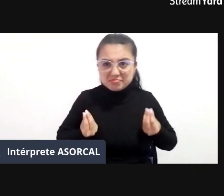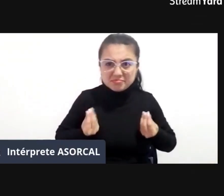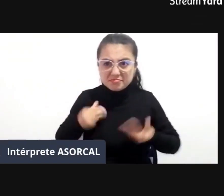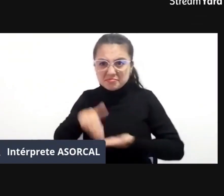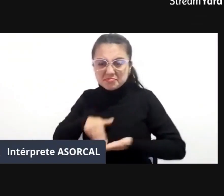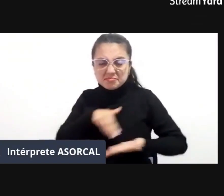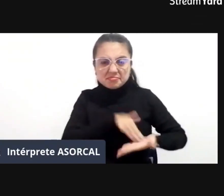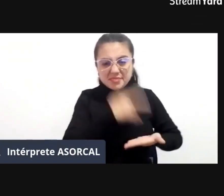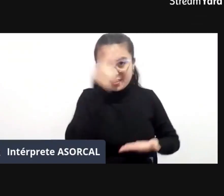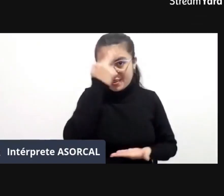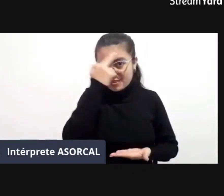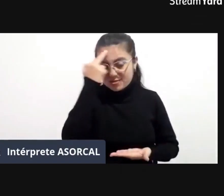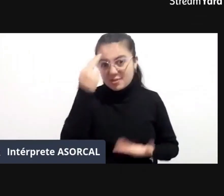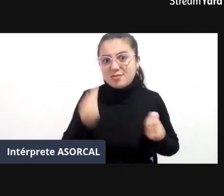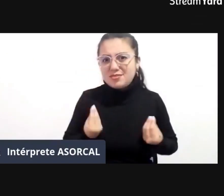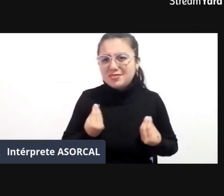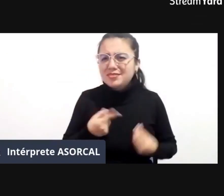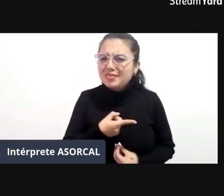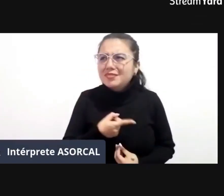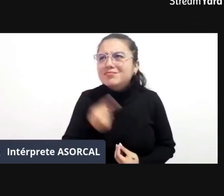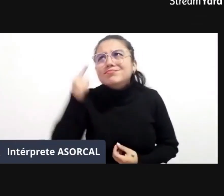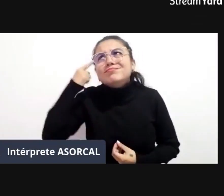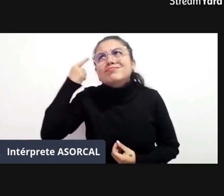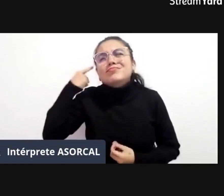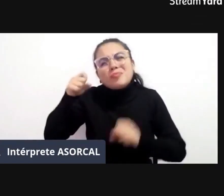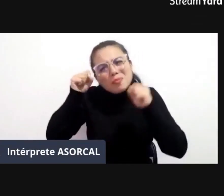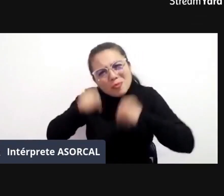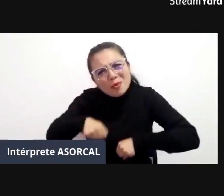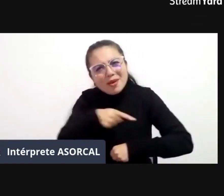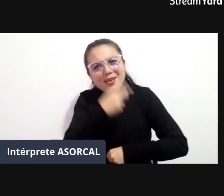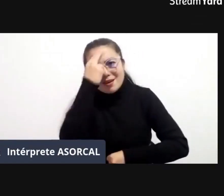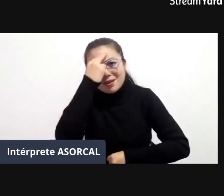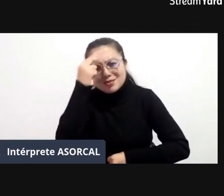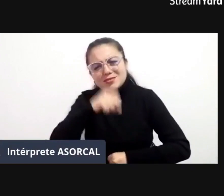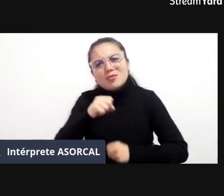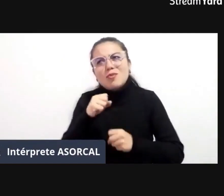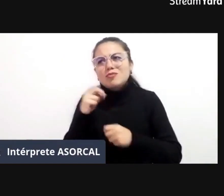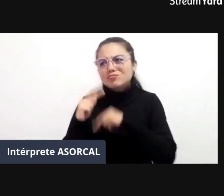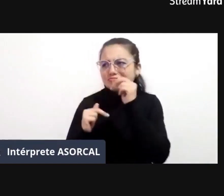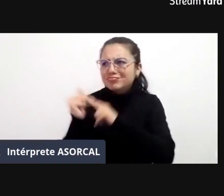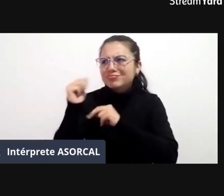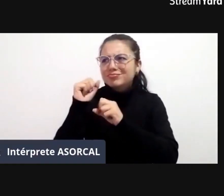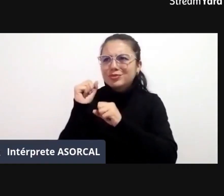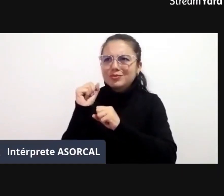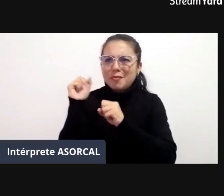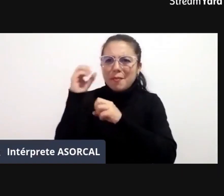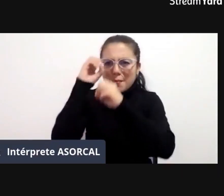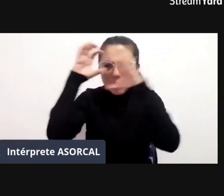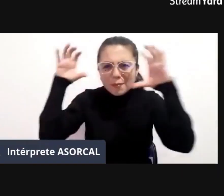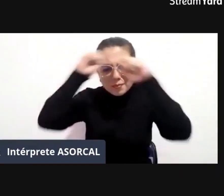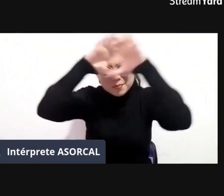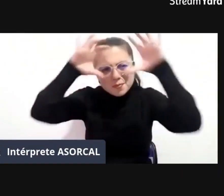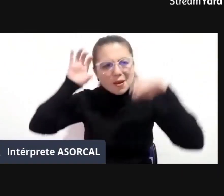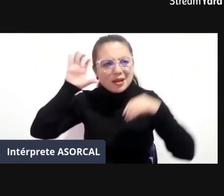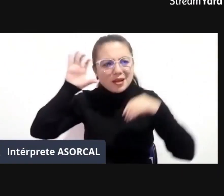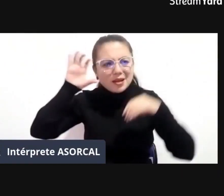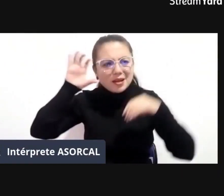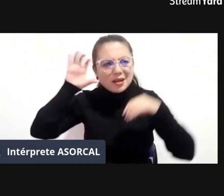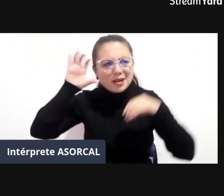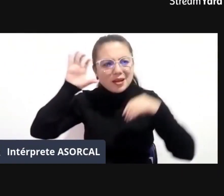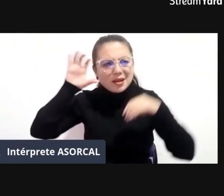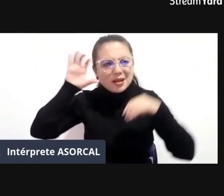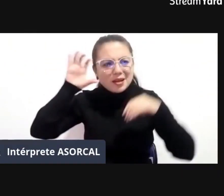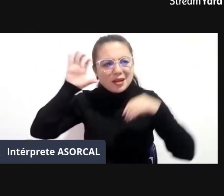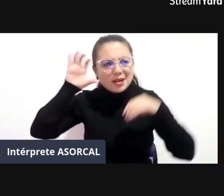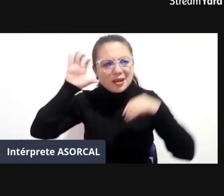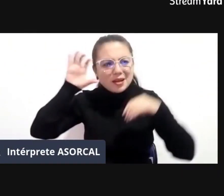podrían haberse orientado hacia la construcción de un país sin marginaciones, pero se vio envuelta en el torbellino de los acontecimientos que las propias